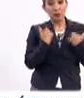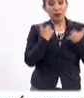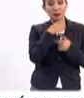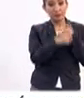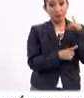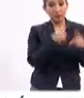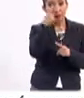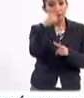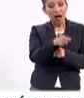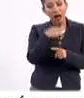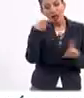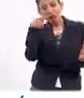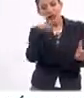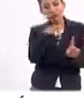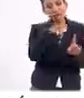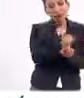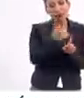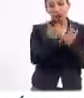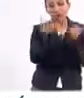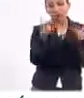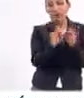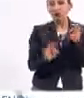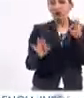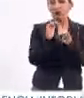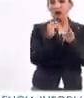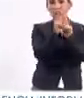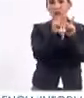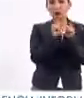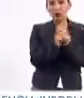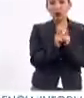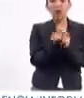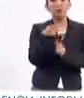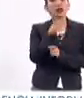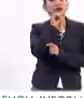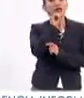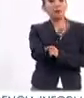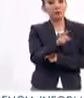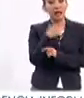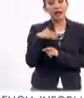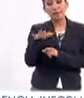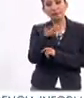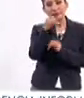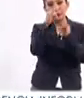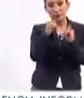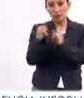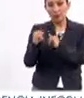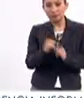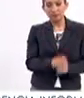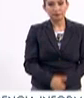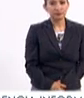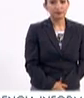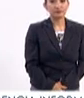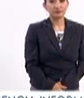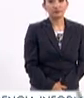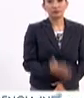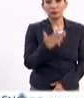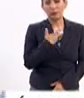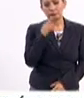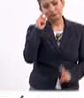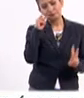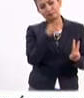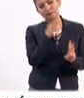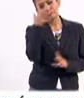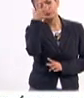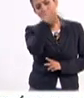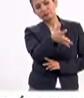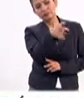atletas, para los que la meta será hacer historia como delegación, pero también en el plano individual. Tenemos la